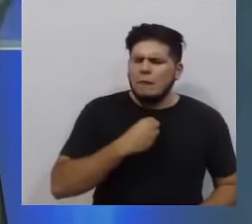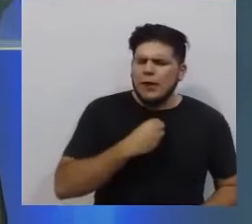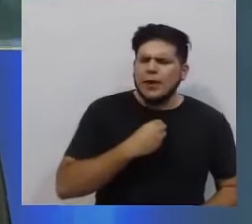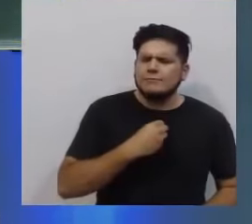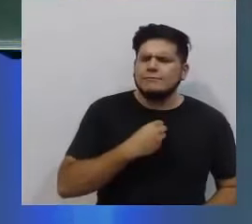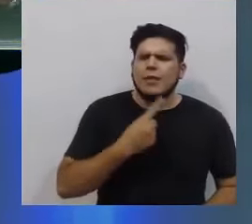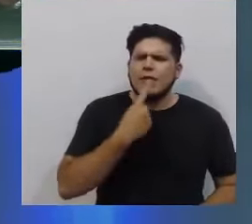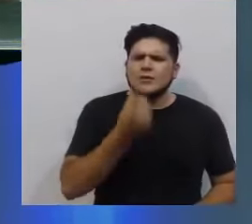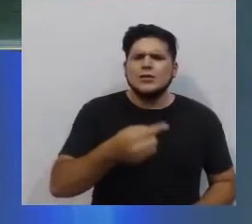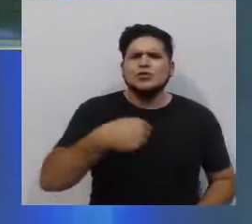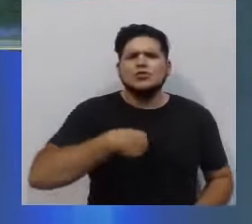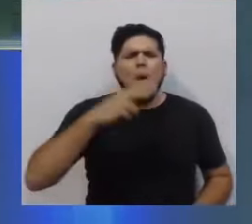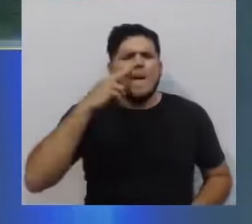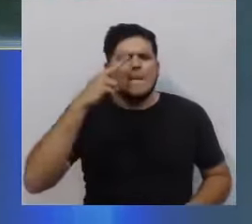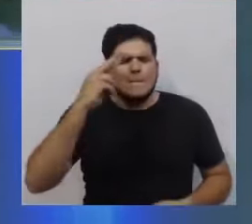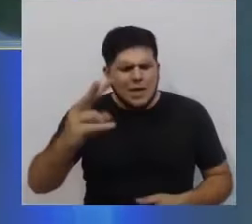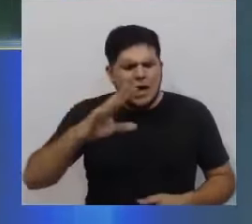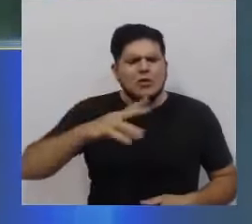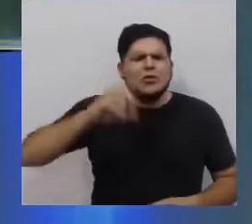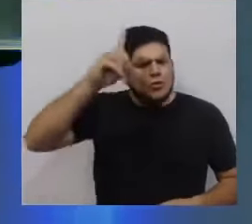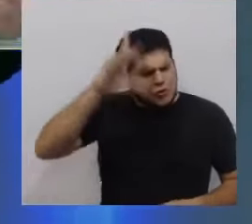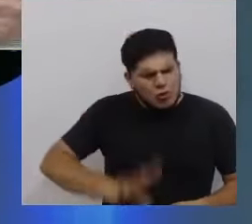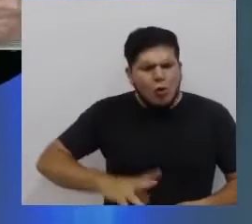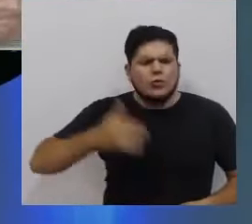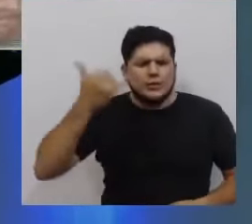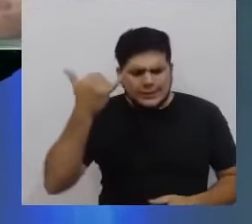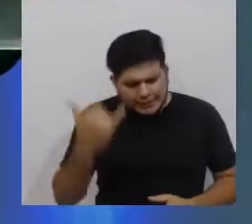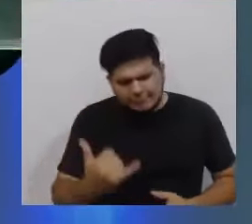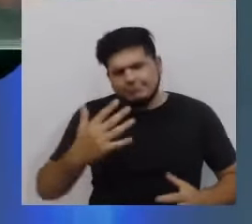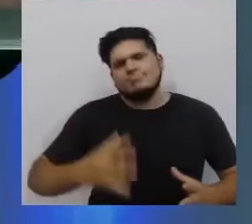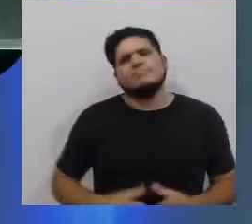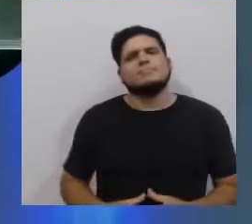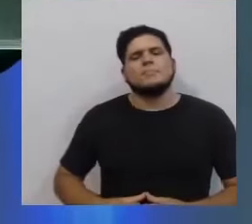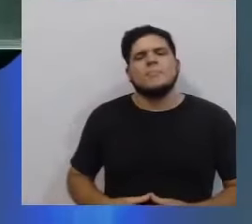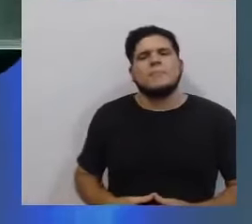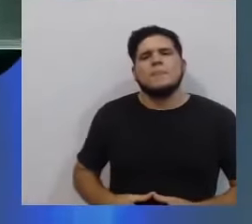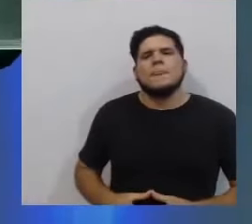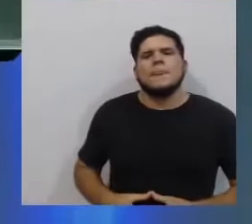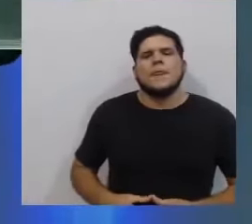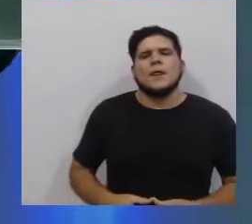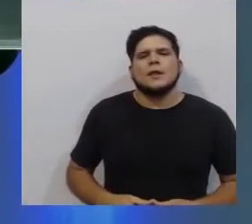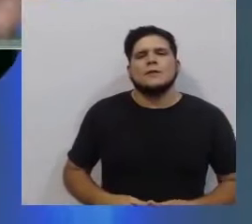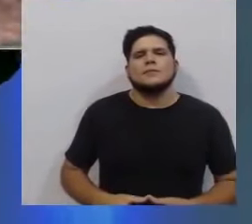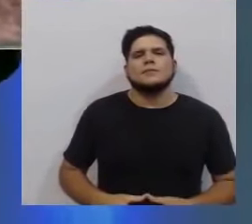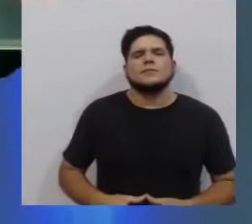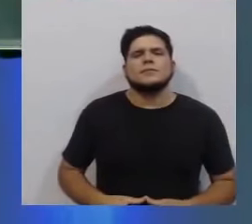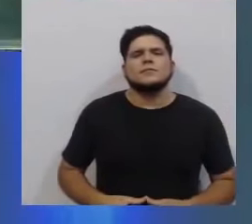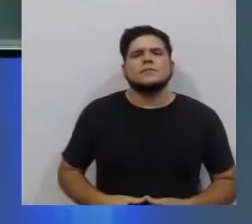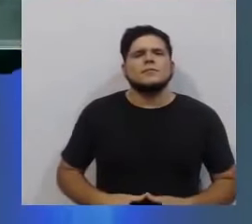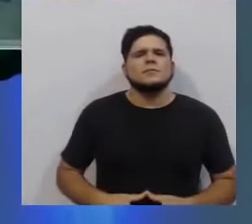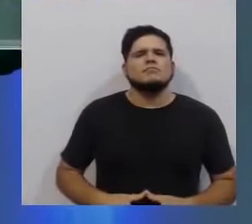declaro vamos a edificar los muros no vamos a hacer vergüenza nunca más